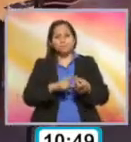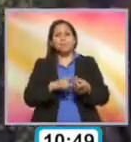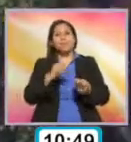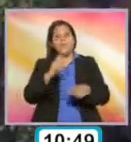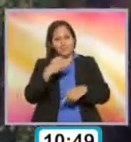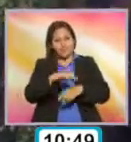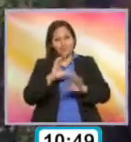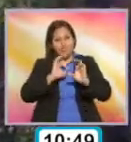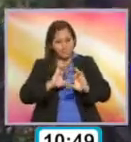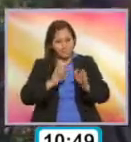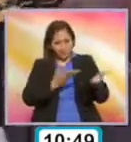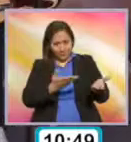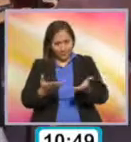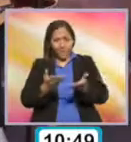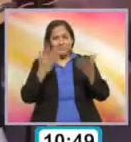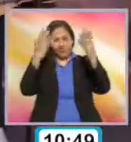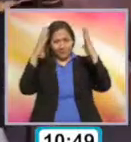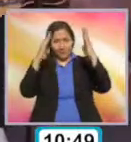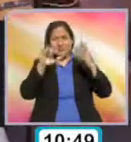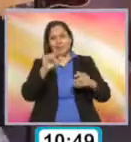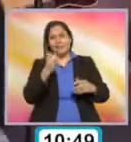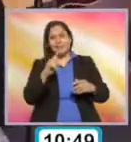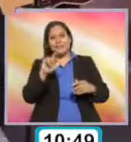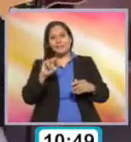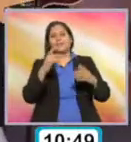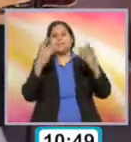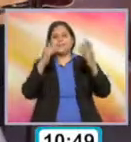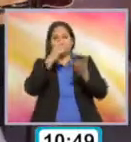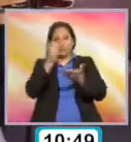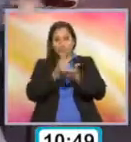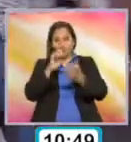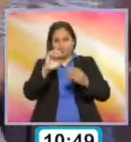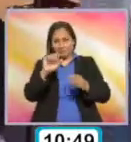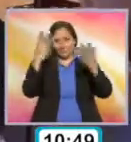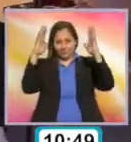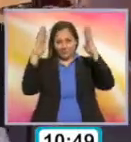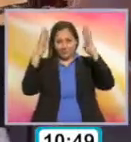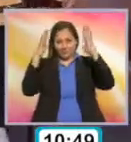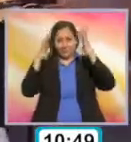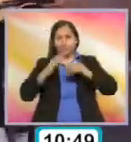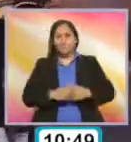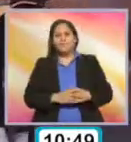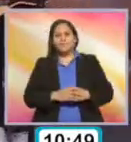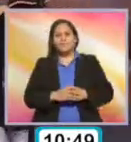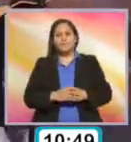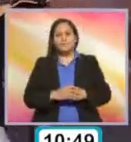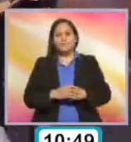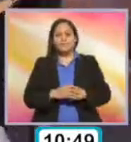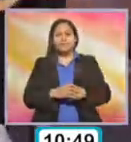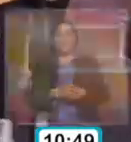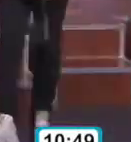hay que cantar, muchachos. Claro que sí. El aplauso para Lyle, que Gracias. están en tus ciudades. ¡Venga! Gracias. Come on.